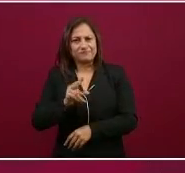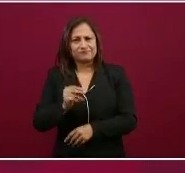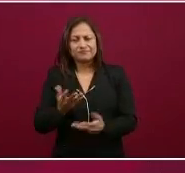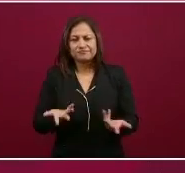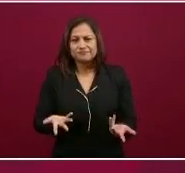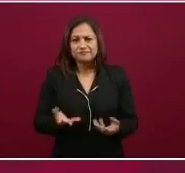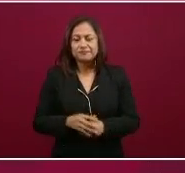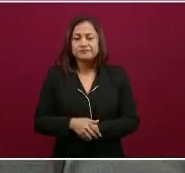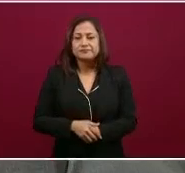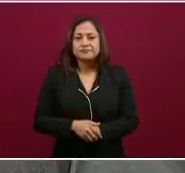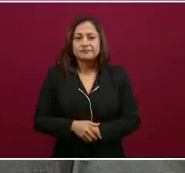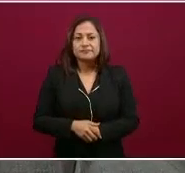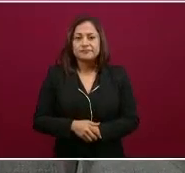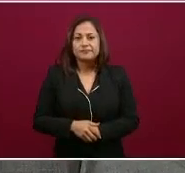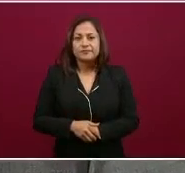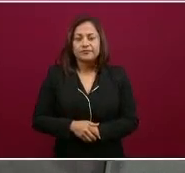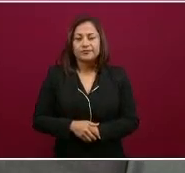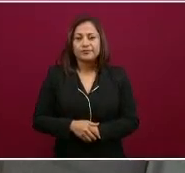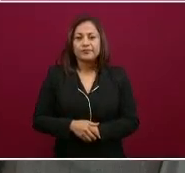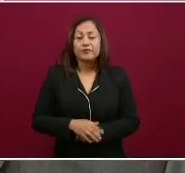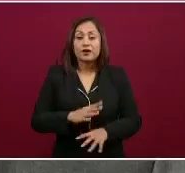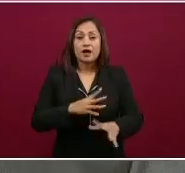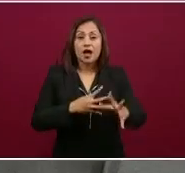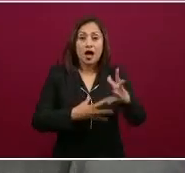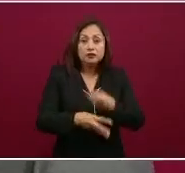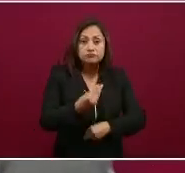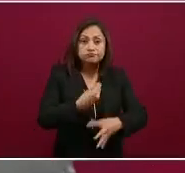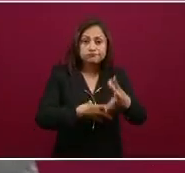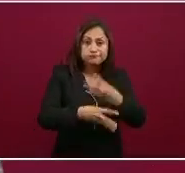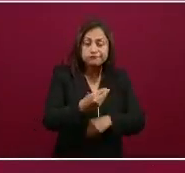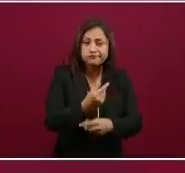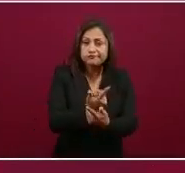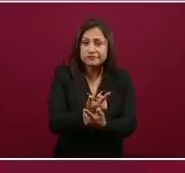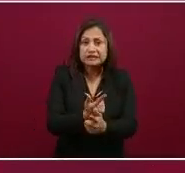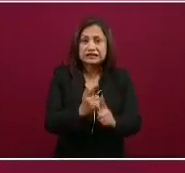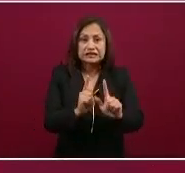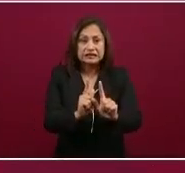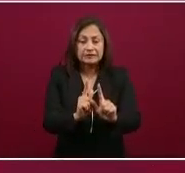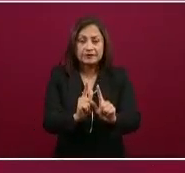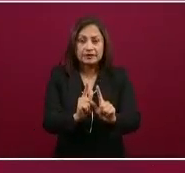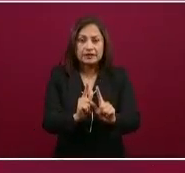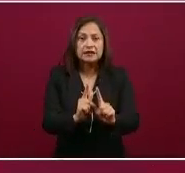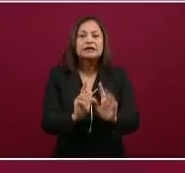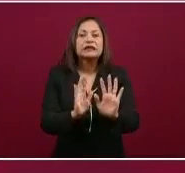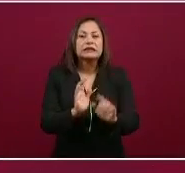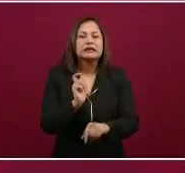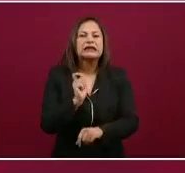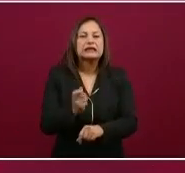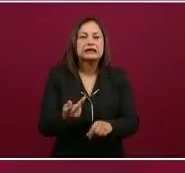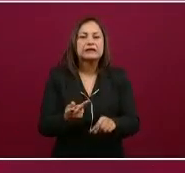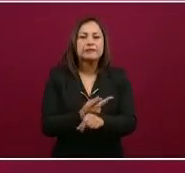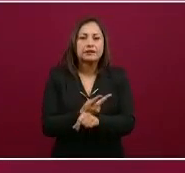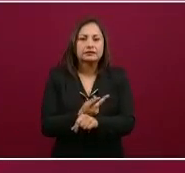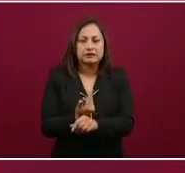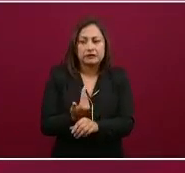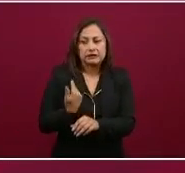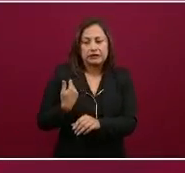esto no detiene el proceso que ya se inició para